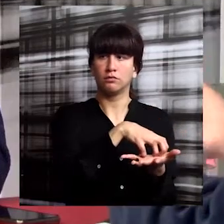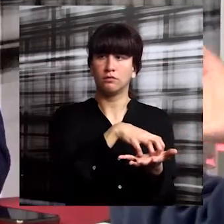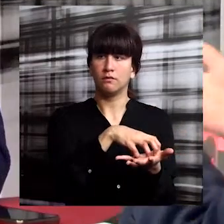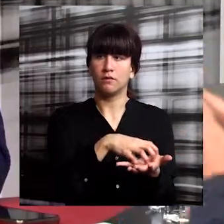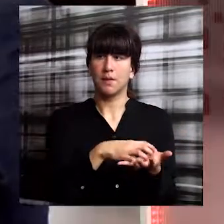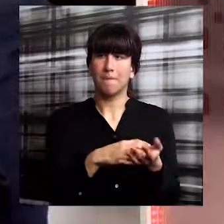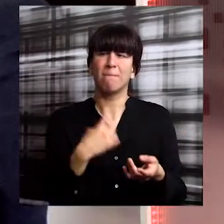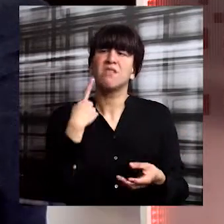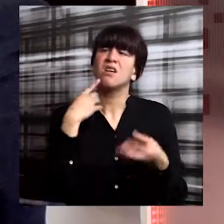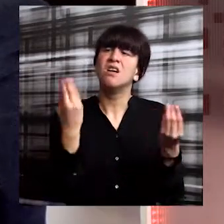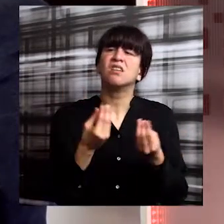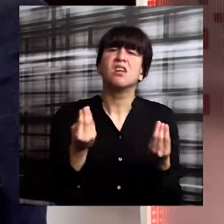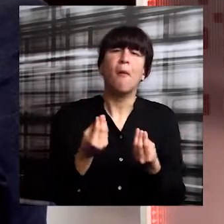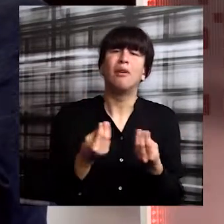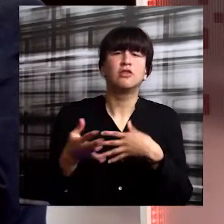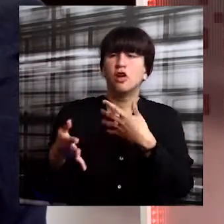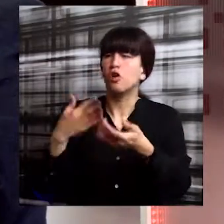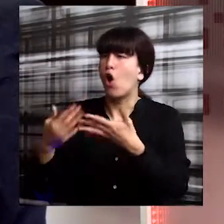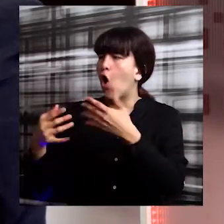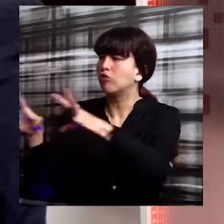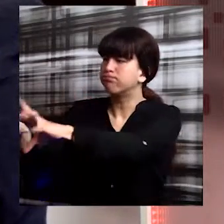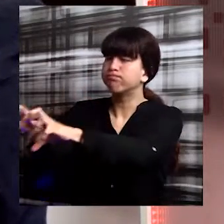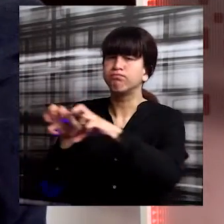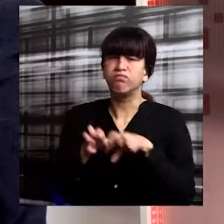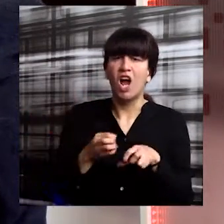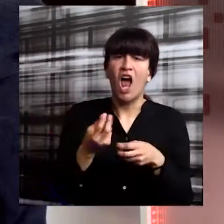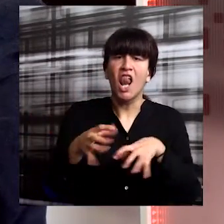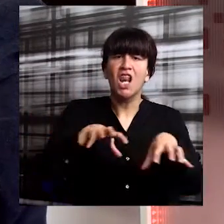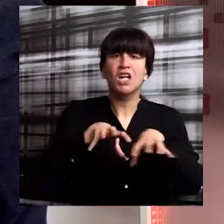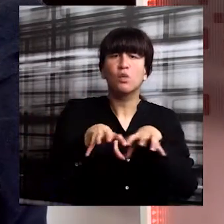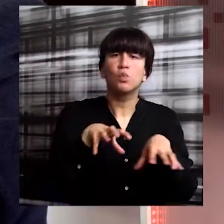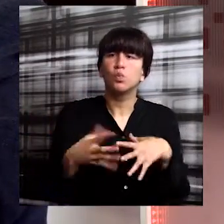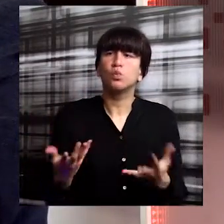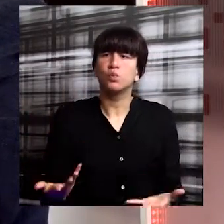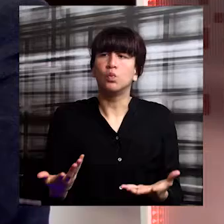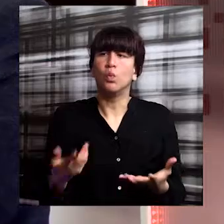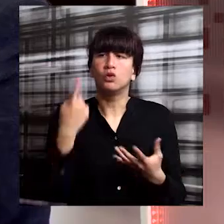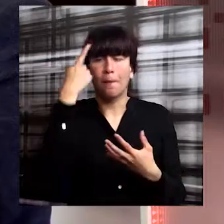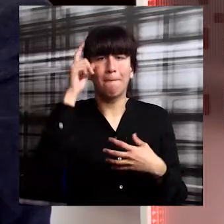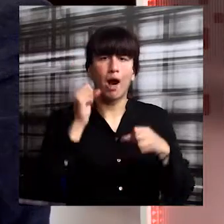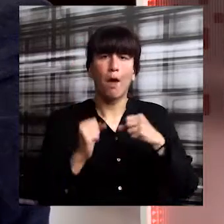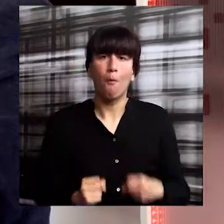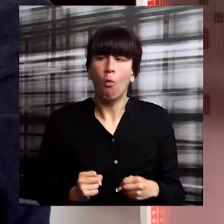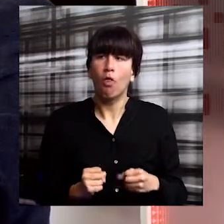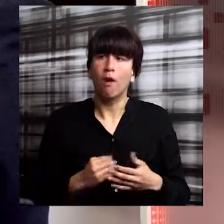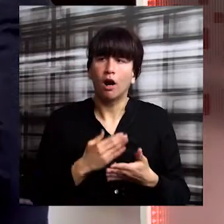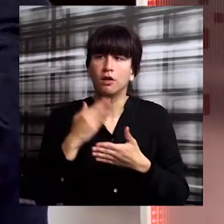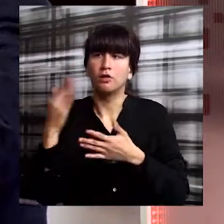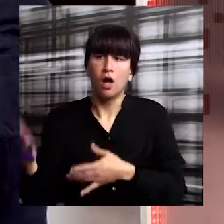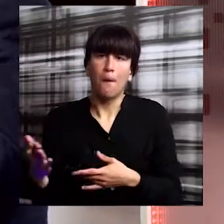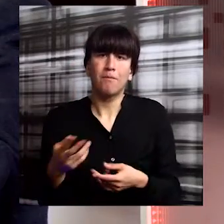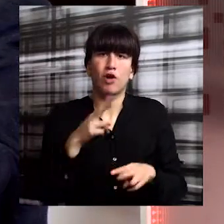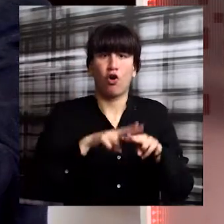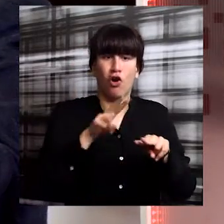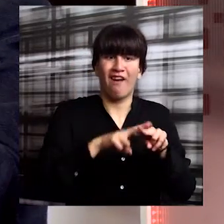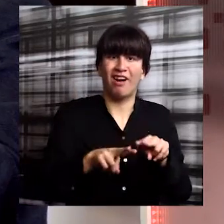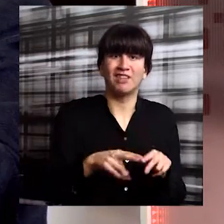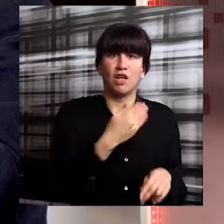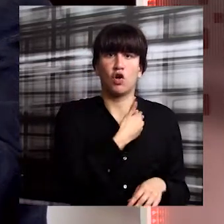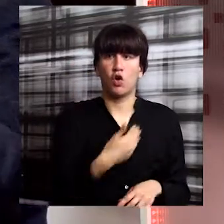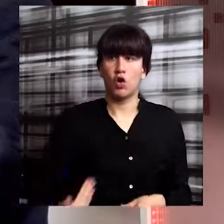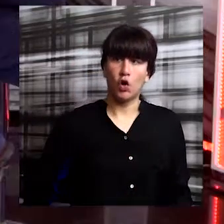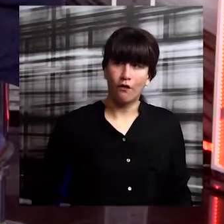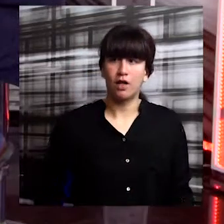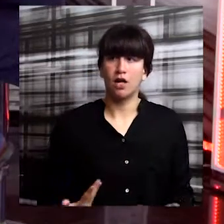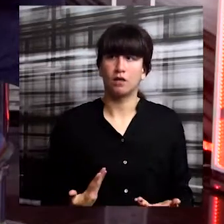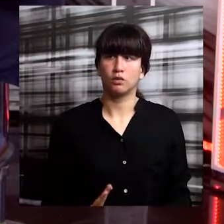Lo que bien dice usted, ¿qué va a pasar? ¿De dónde van a salir recursos reales para poder llevar una gestión frente a lo que va a hacer el gobierno?